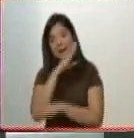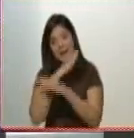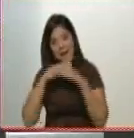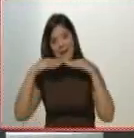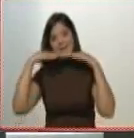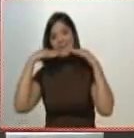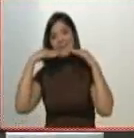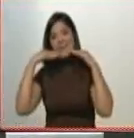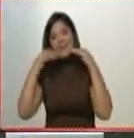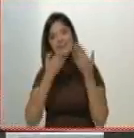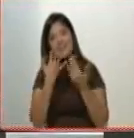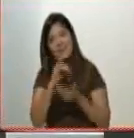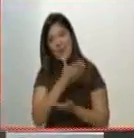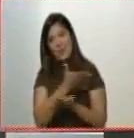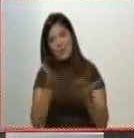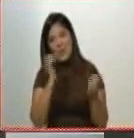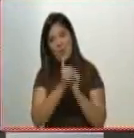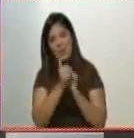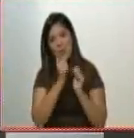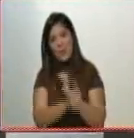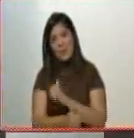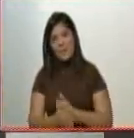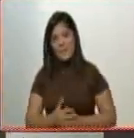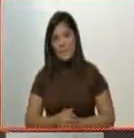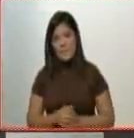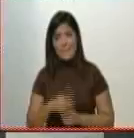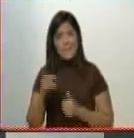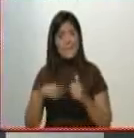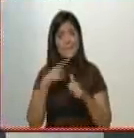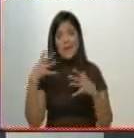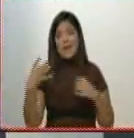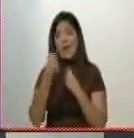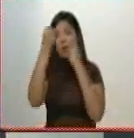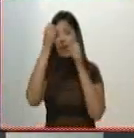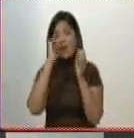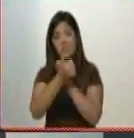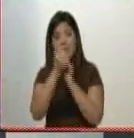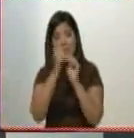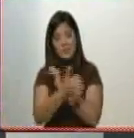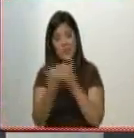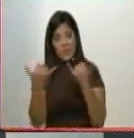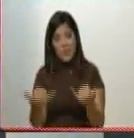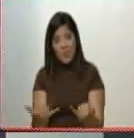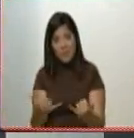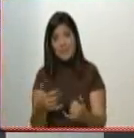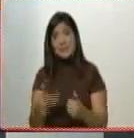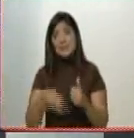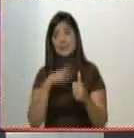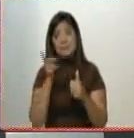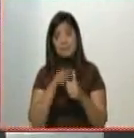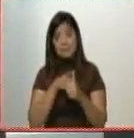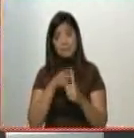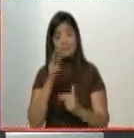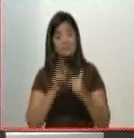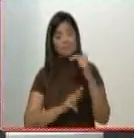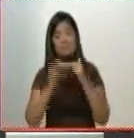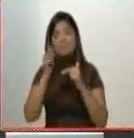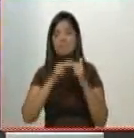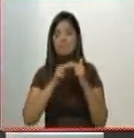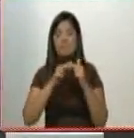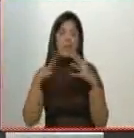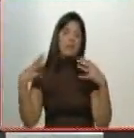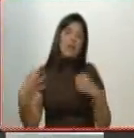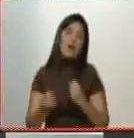de tenerlo a ustedes como vanguardia de la gloria deportiva del presente y sobre todo constructores de las